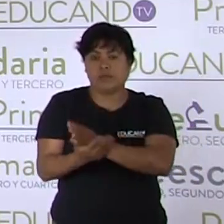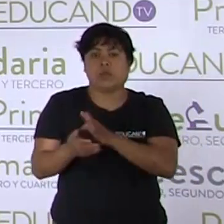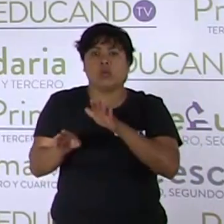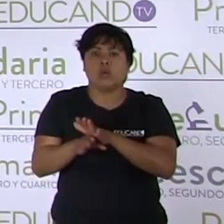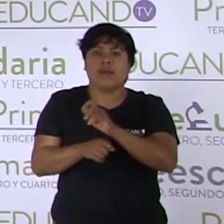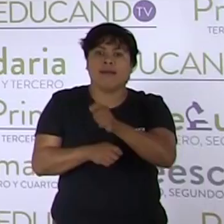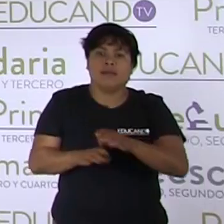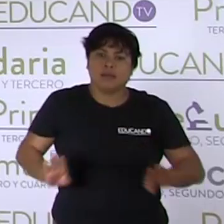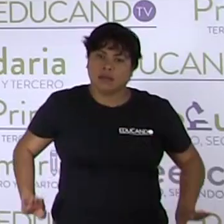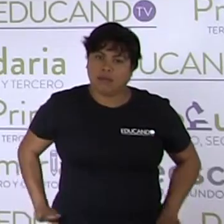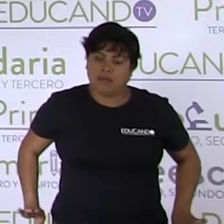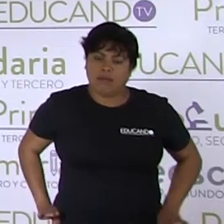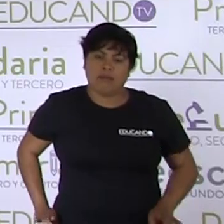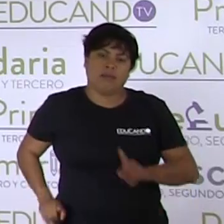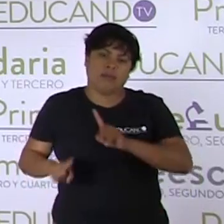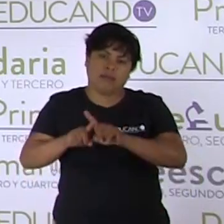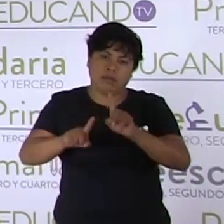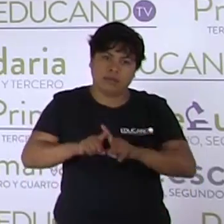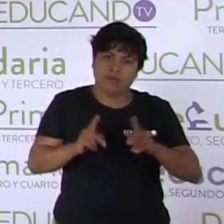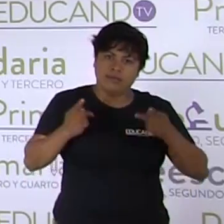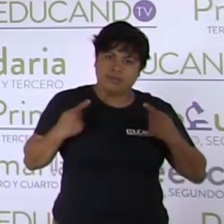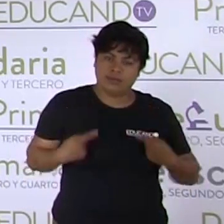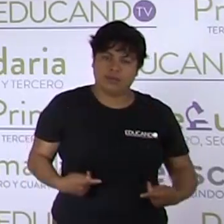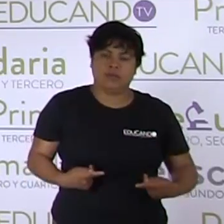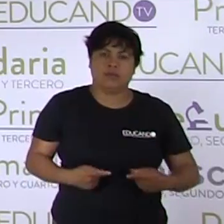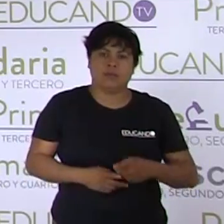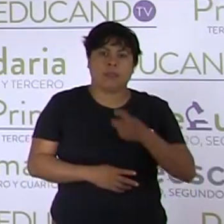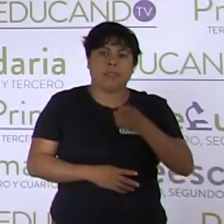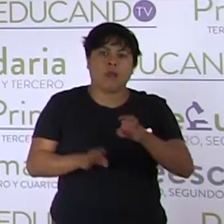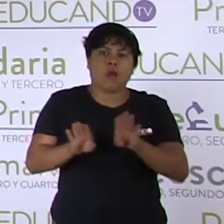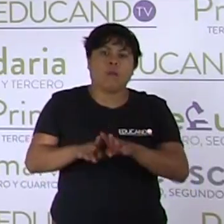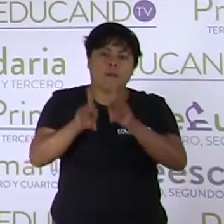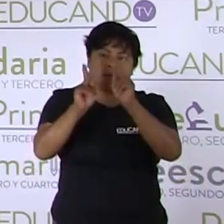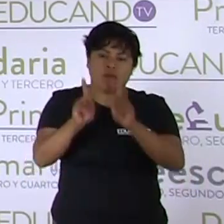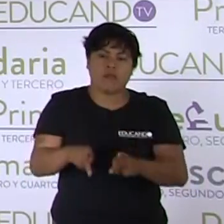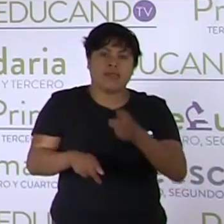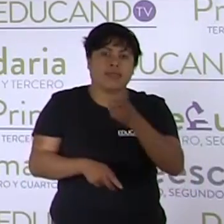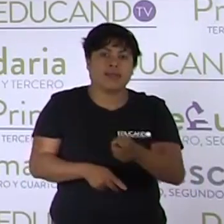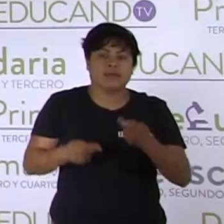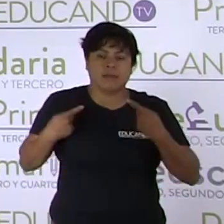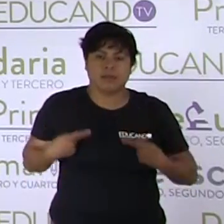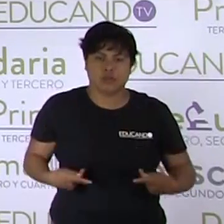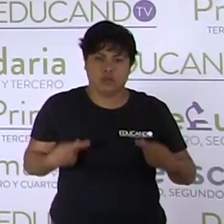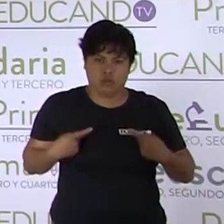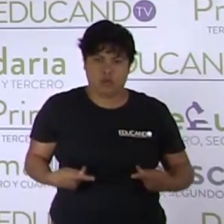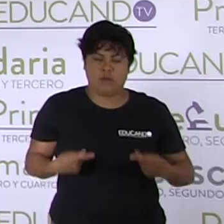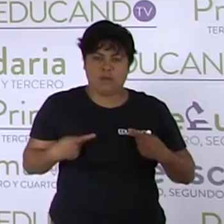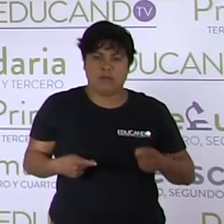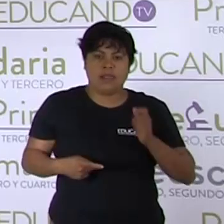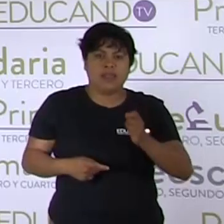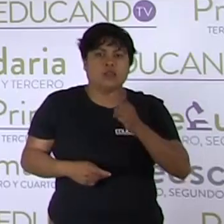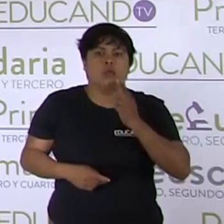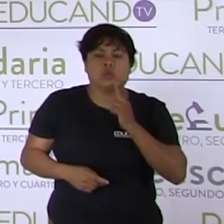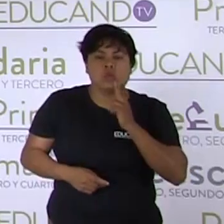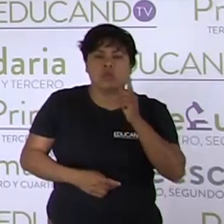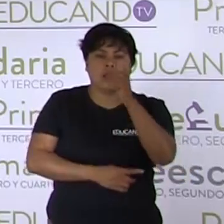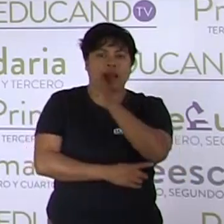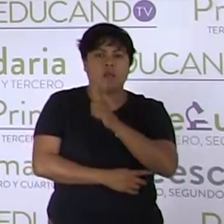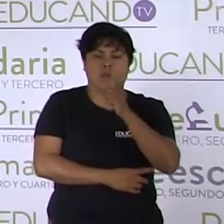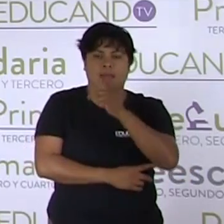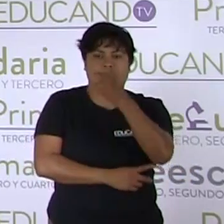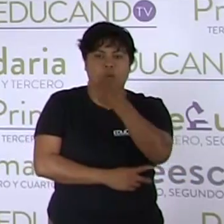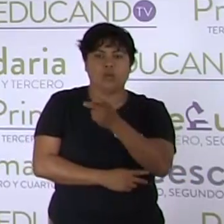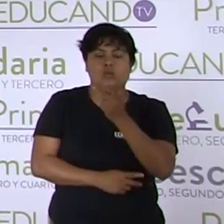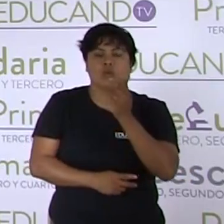de esos personajes? El perfil de esos personajes que emplean ese lenguaje, que emplean